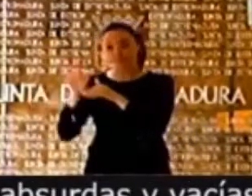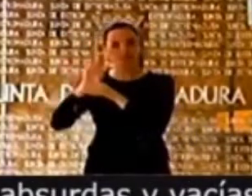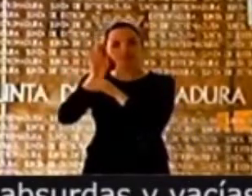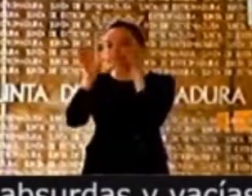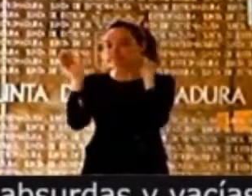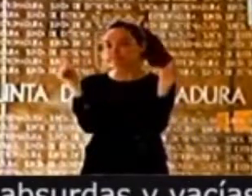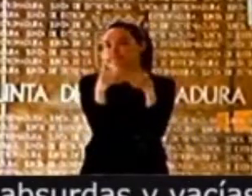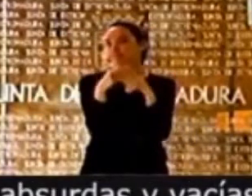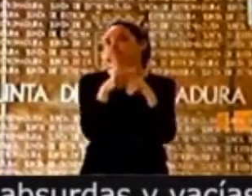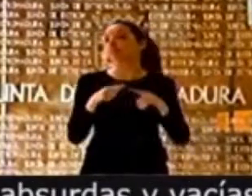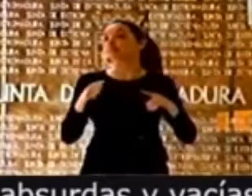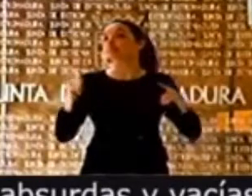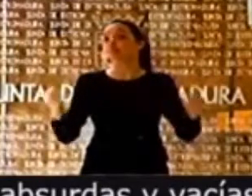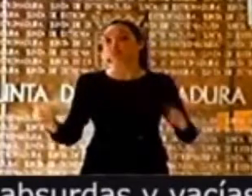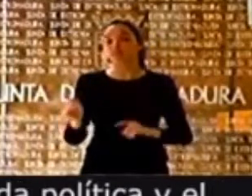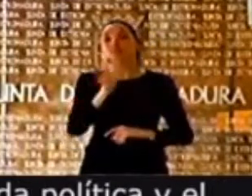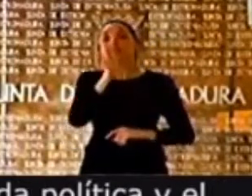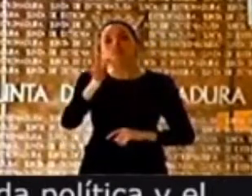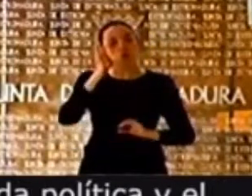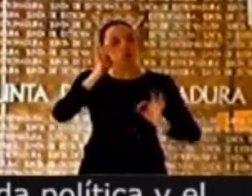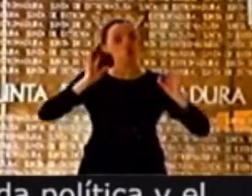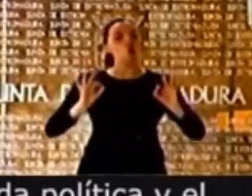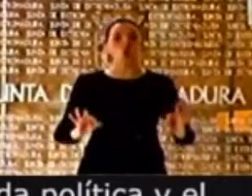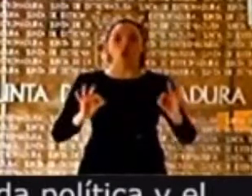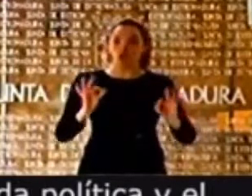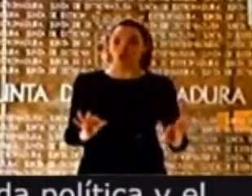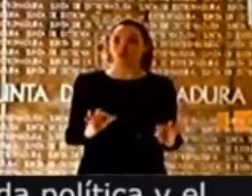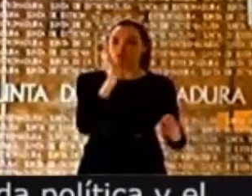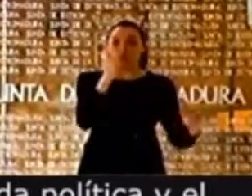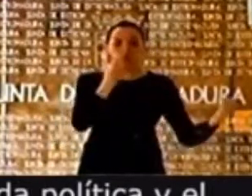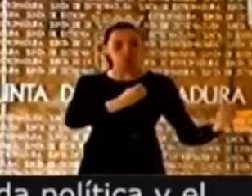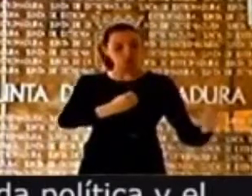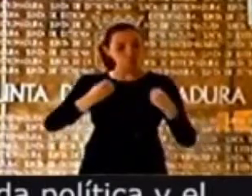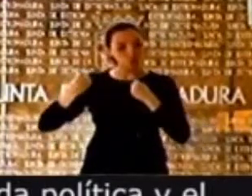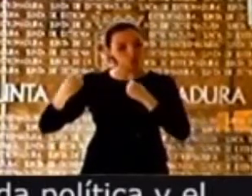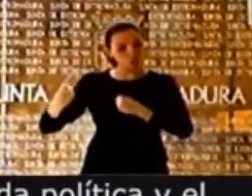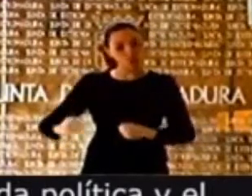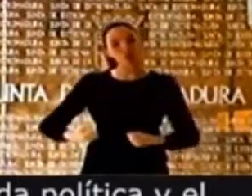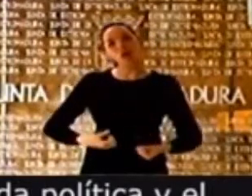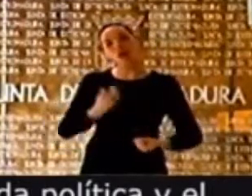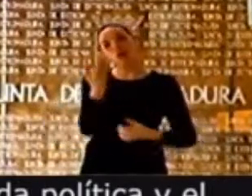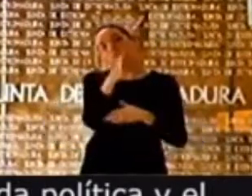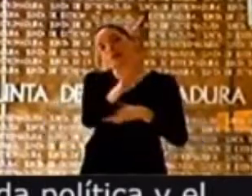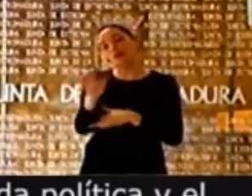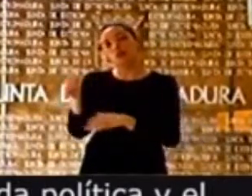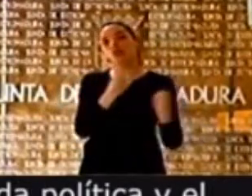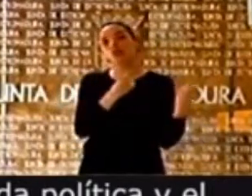el hacer y la razón de ser de las instituciones y de los representantes institucionales de los ciudadanos.